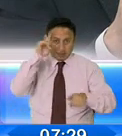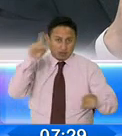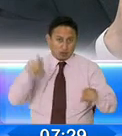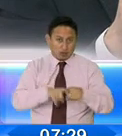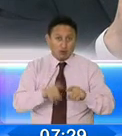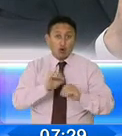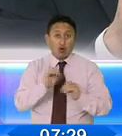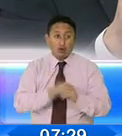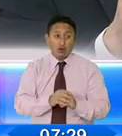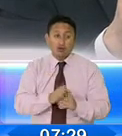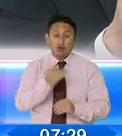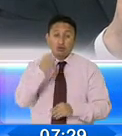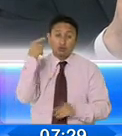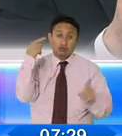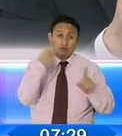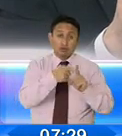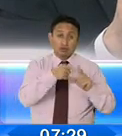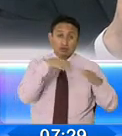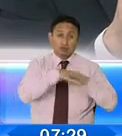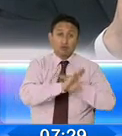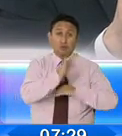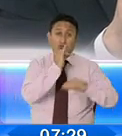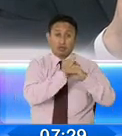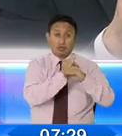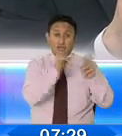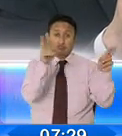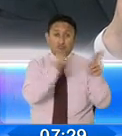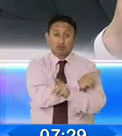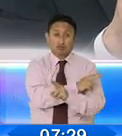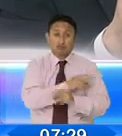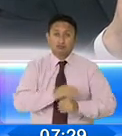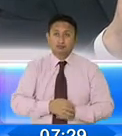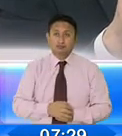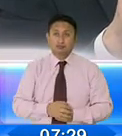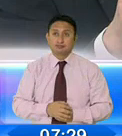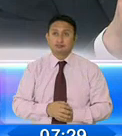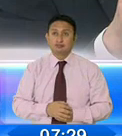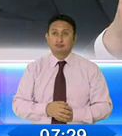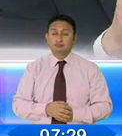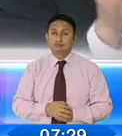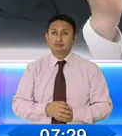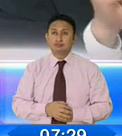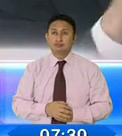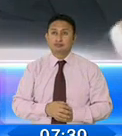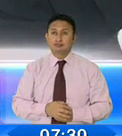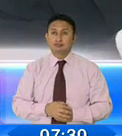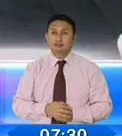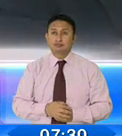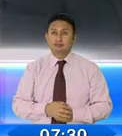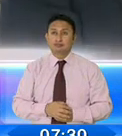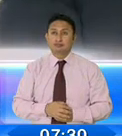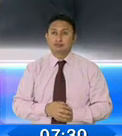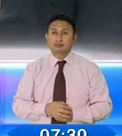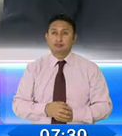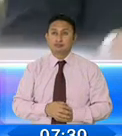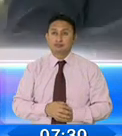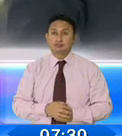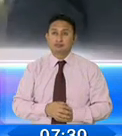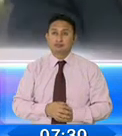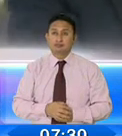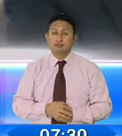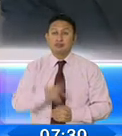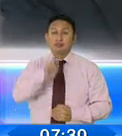la clausura directa con la Agencia Metropolitana de Control y la Intendencia General de Policía. 2.800 parques tiene usted,